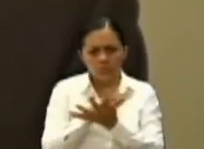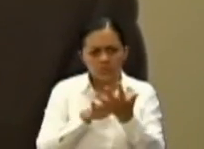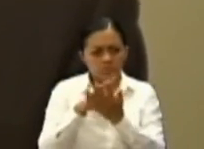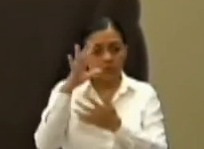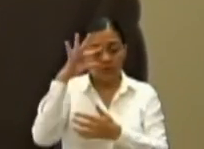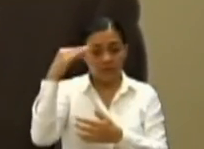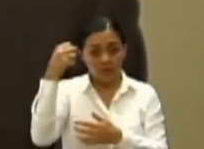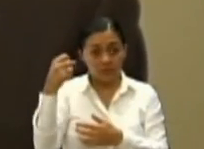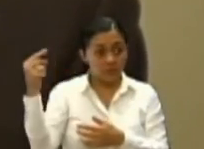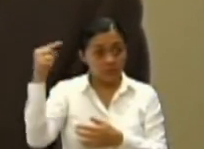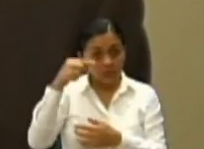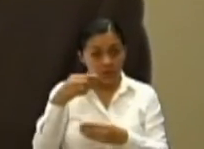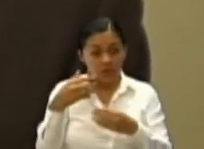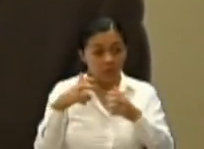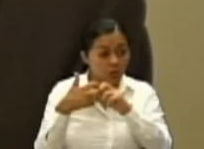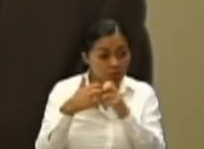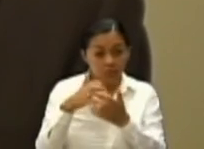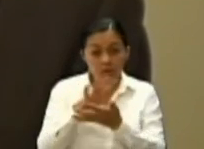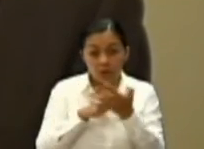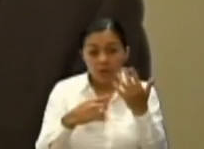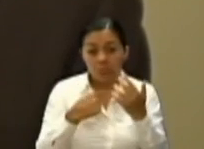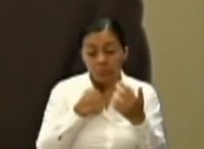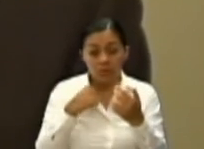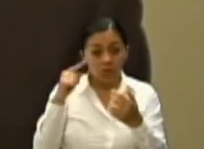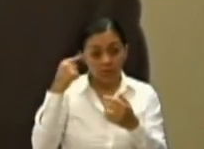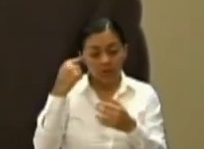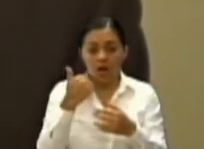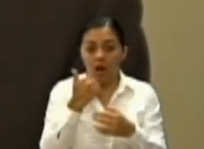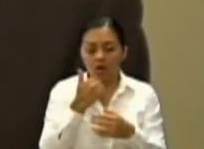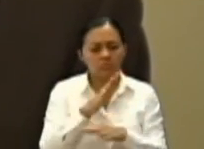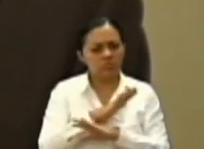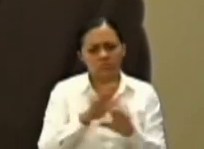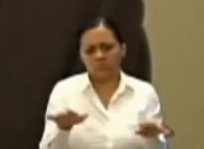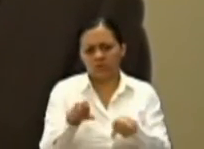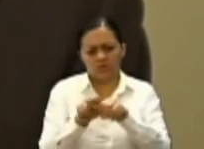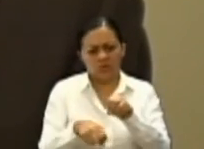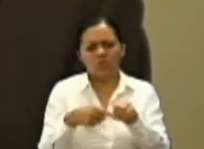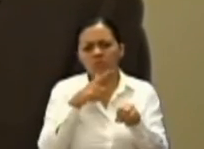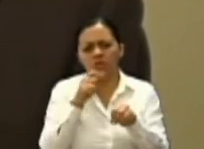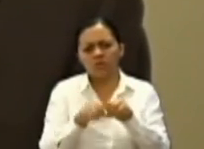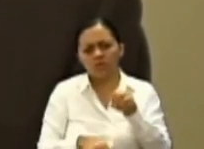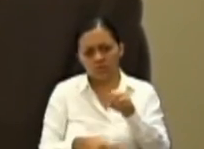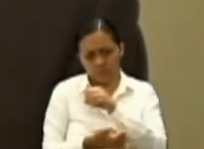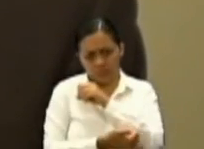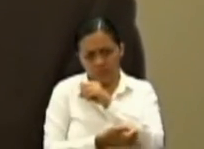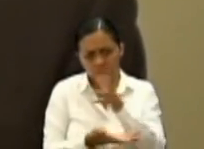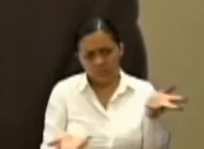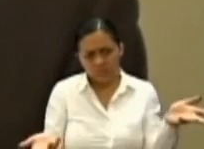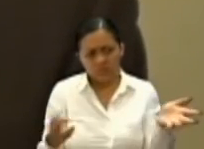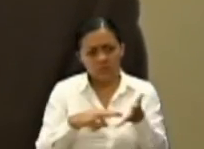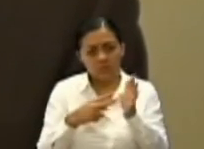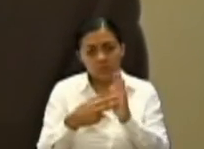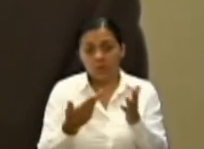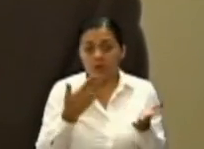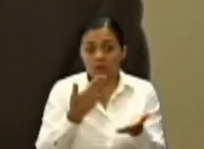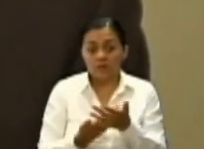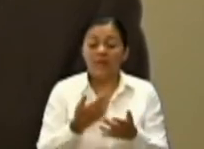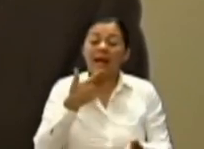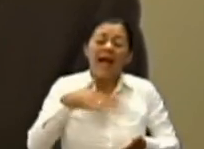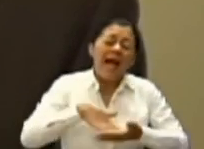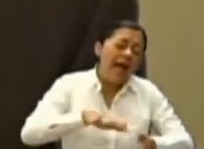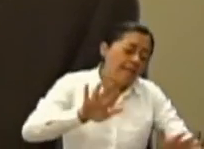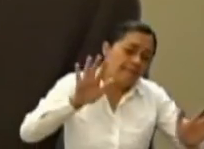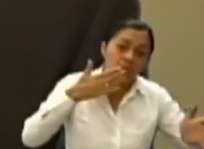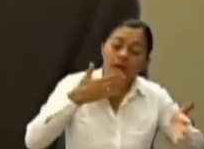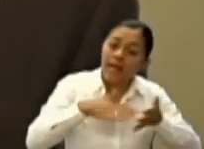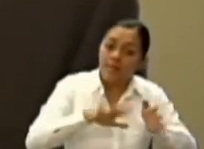el papá francisco si buscan hacerle daño al presidente del gobierno le harán gran daño al país y nos hará un favor a nosotros porque la gente